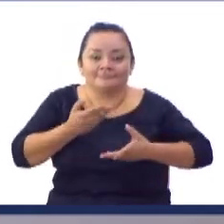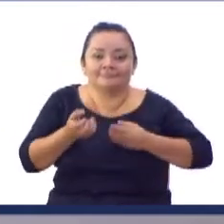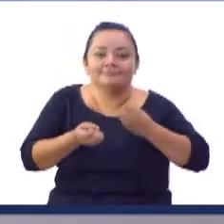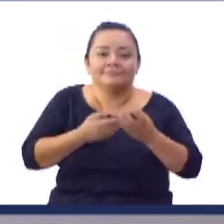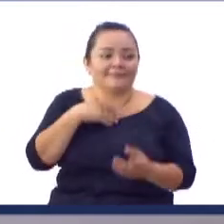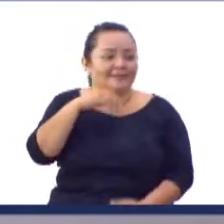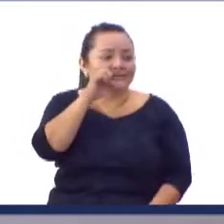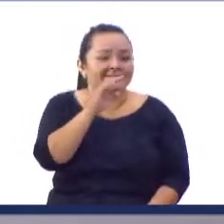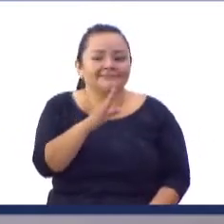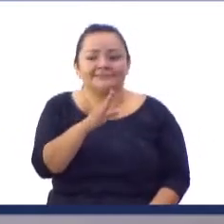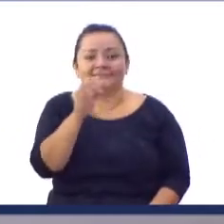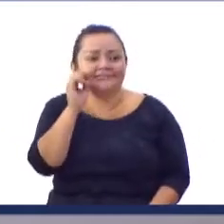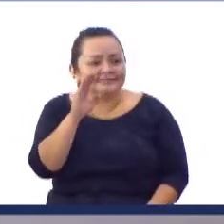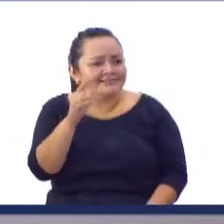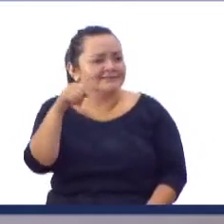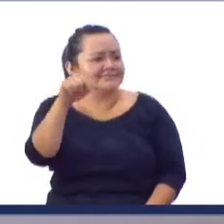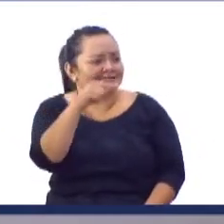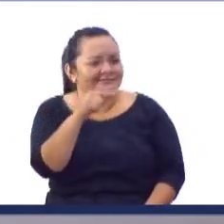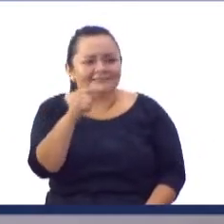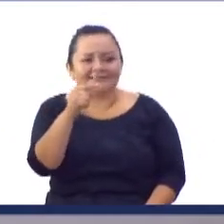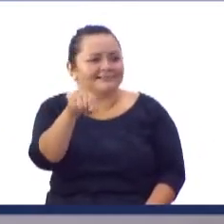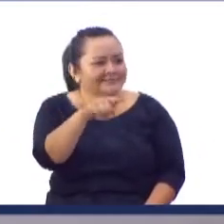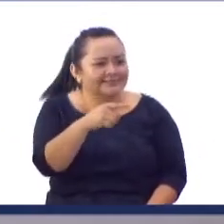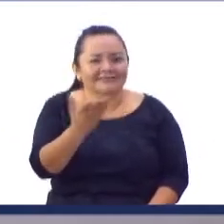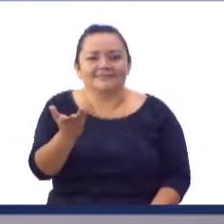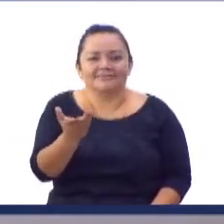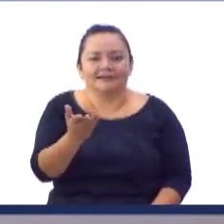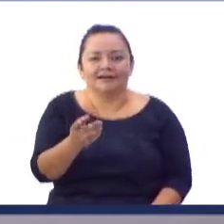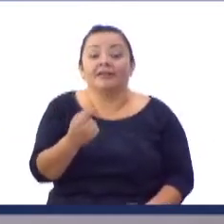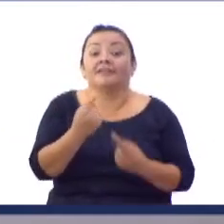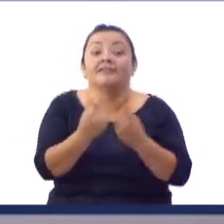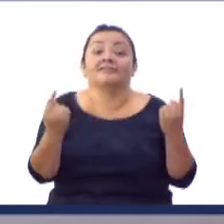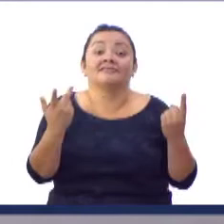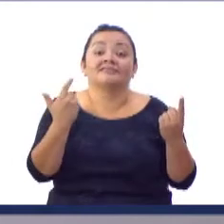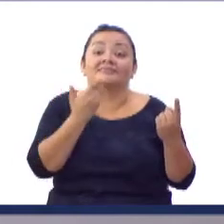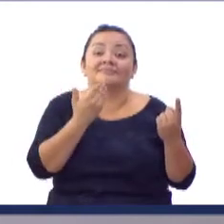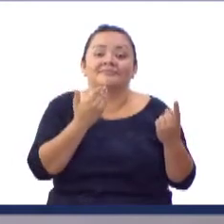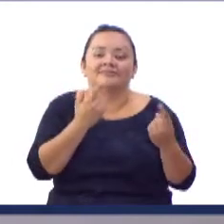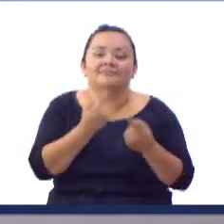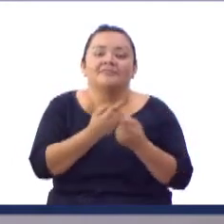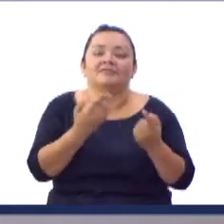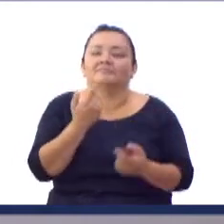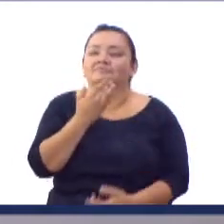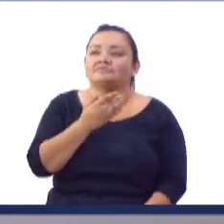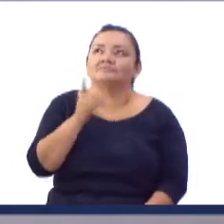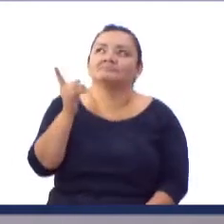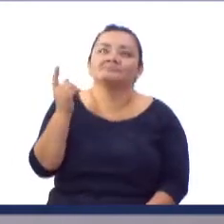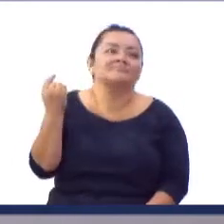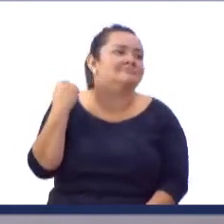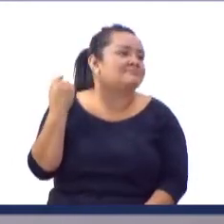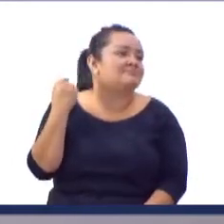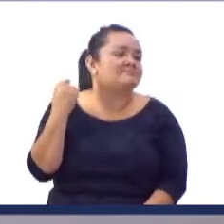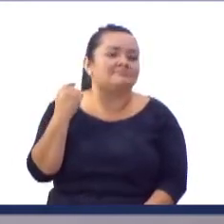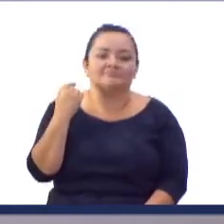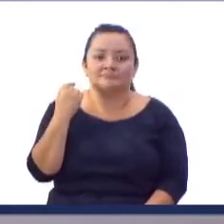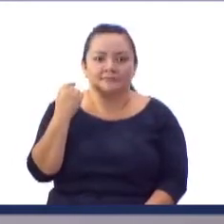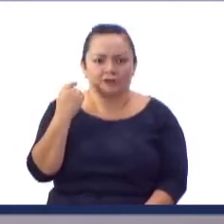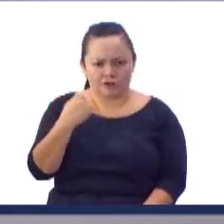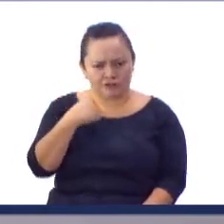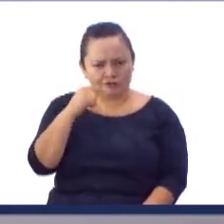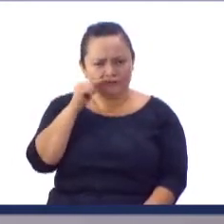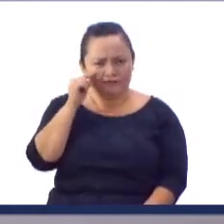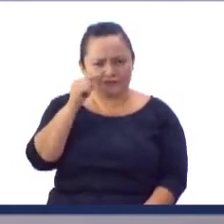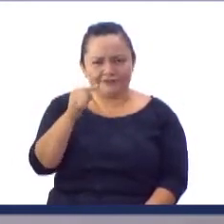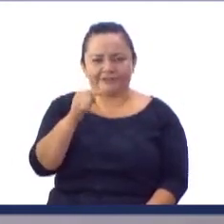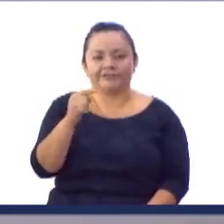empezaba y les decirles decirles decirles decirles decir decía que lo que pasaba dice que la gente sea más en casamiento yo estaba